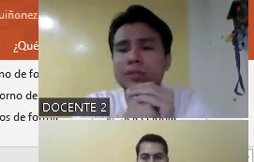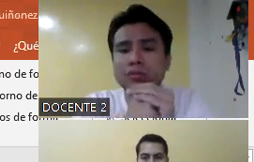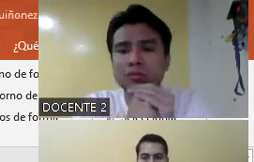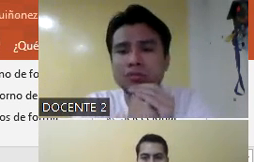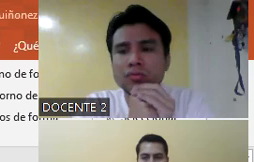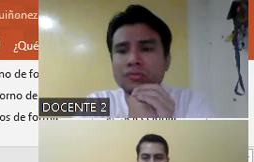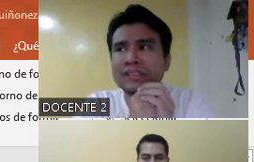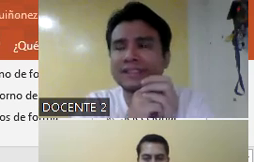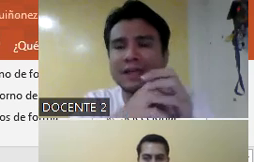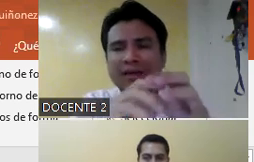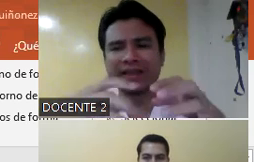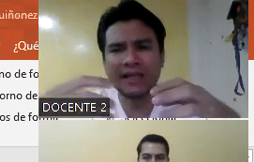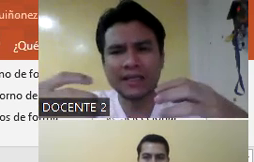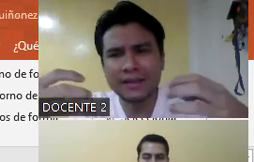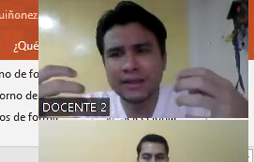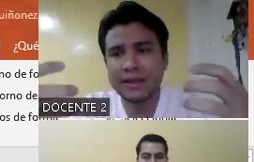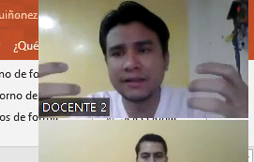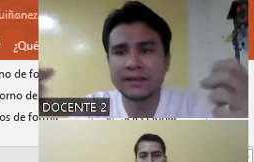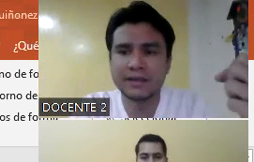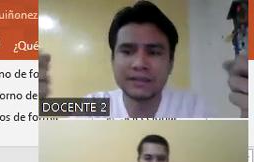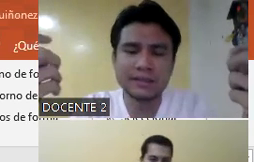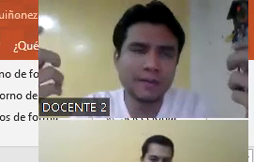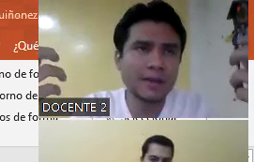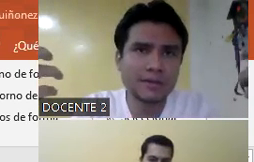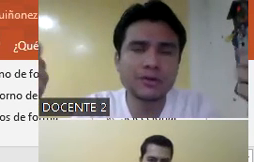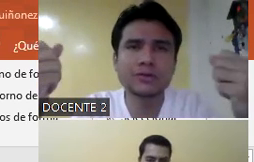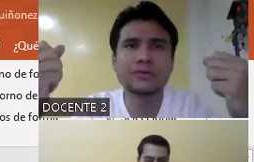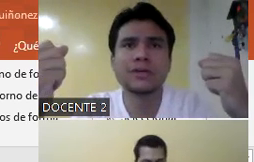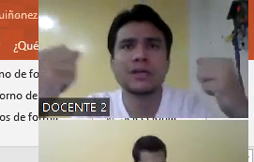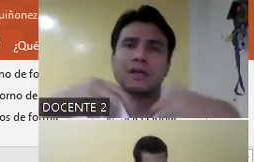nosotros tenemos un sistema tan inteligente que es el